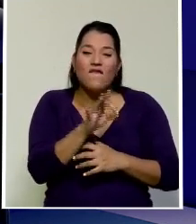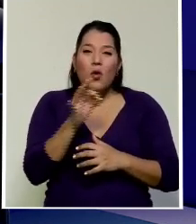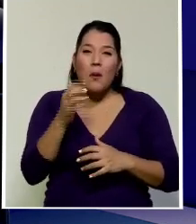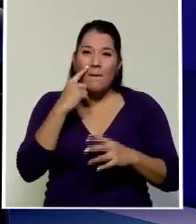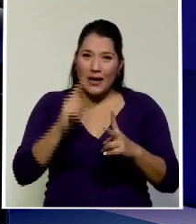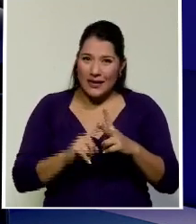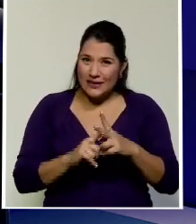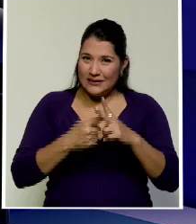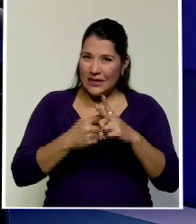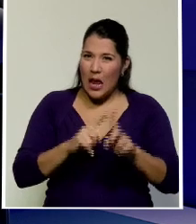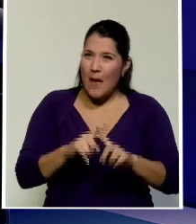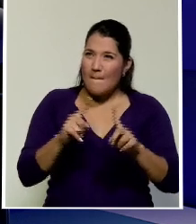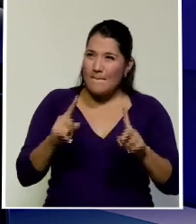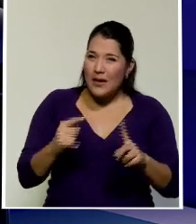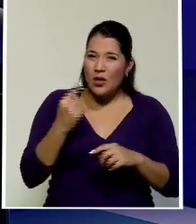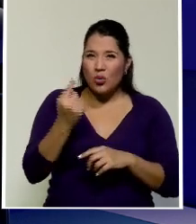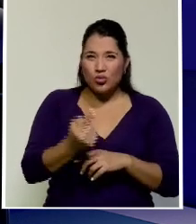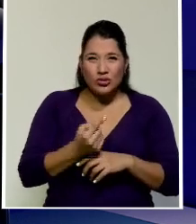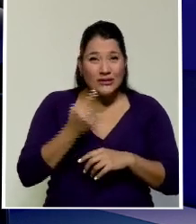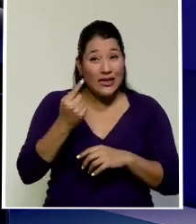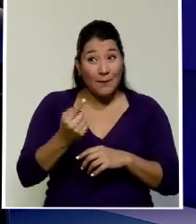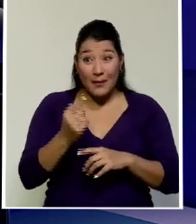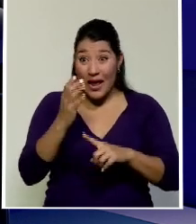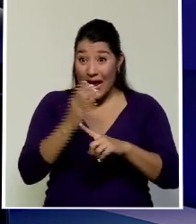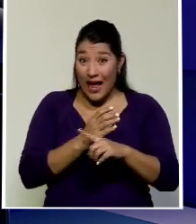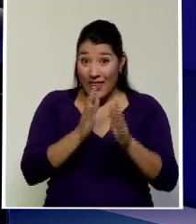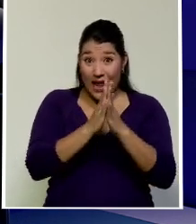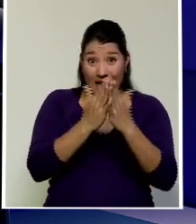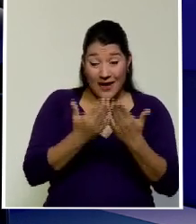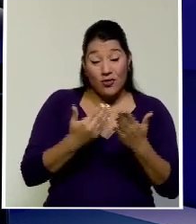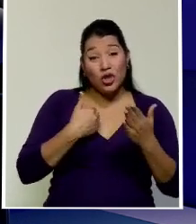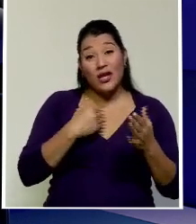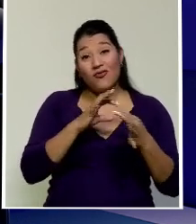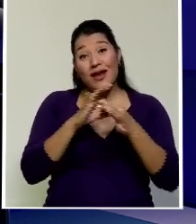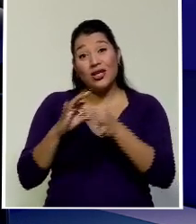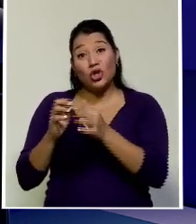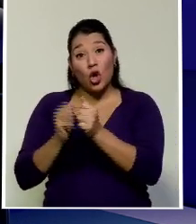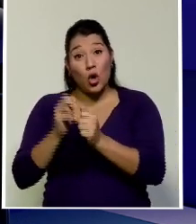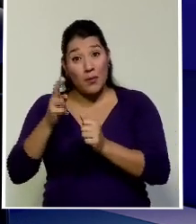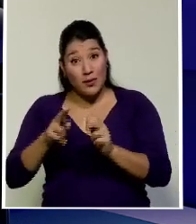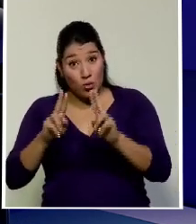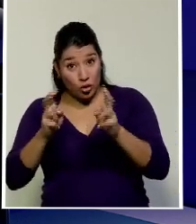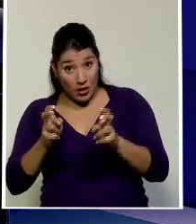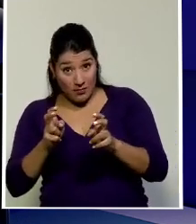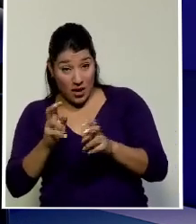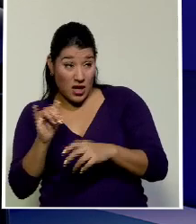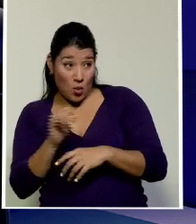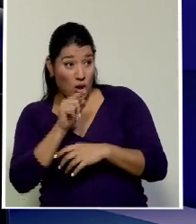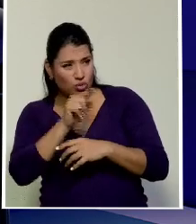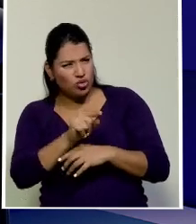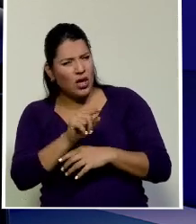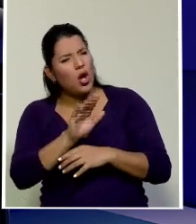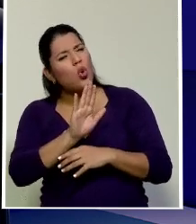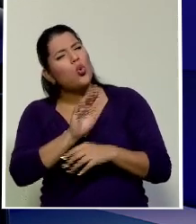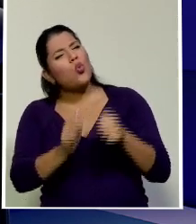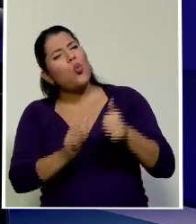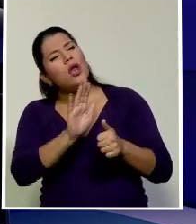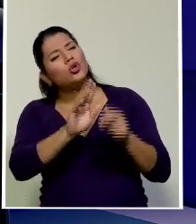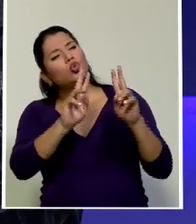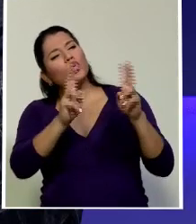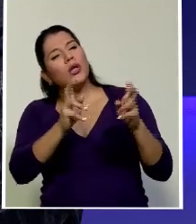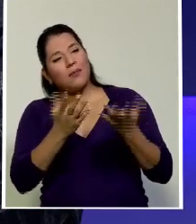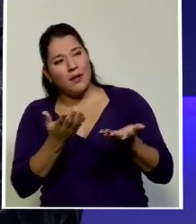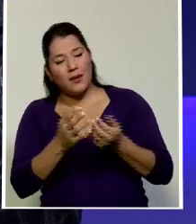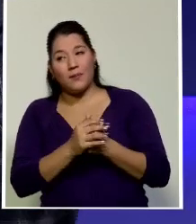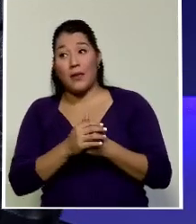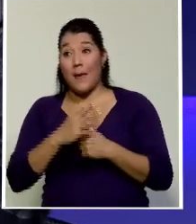dando vueltas alrededor de ese tema. Claro. En tu caso nace de esa manera. ¿Cuál es tu tema? ¿Cómo lo definirías vos? Mi tema